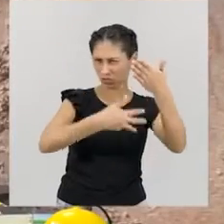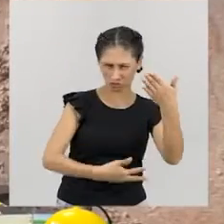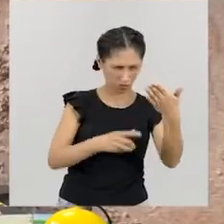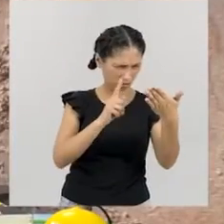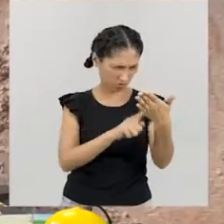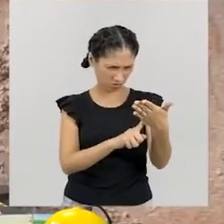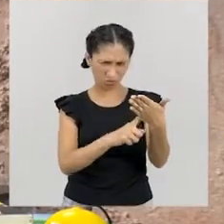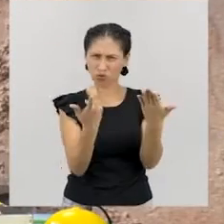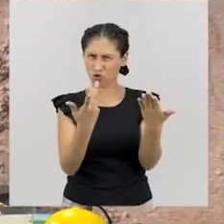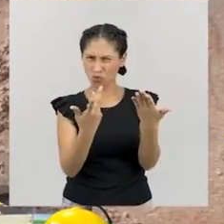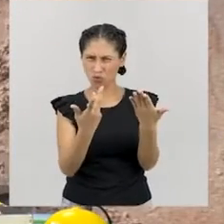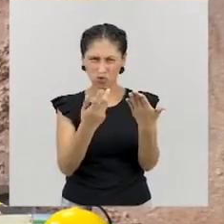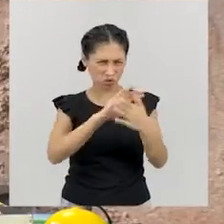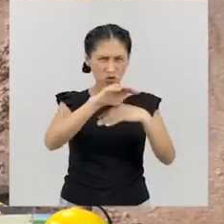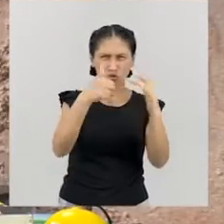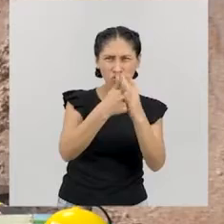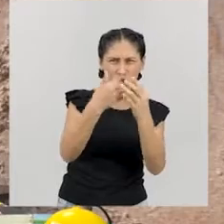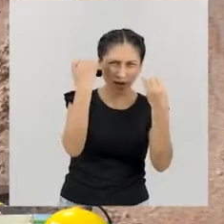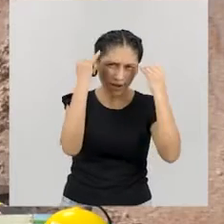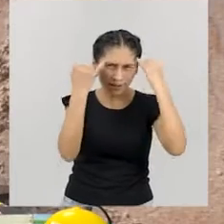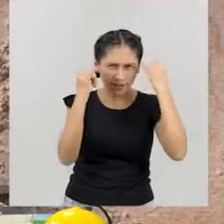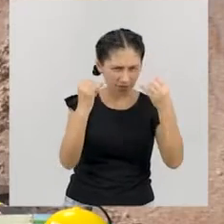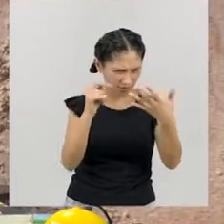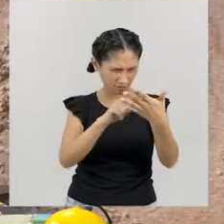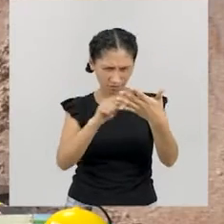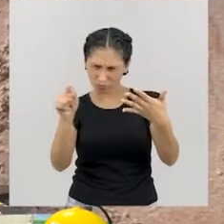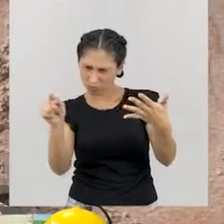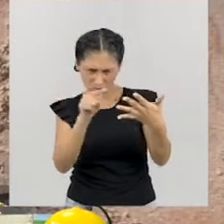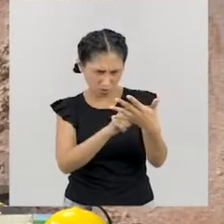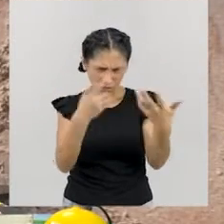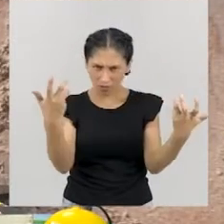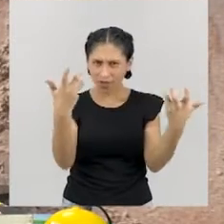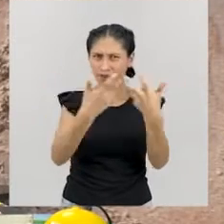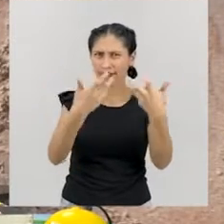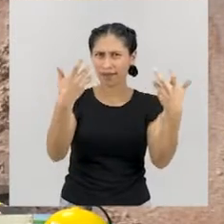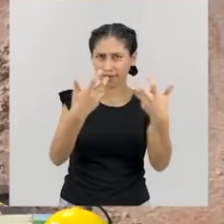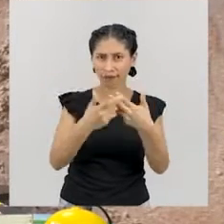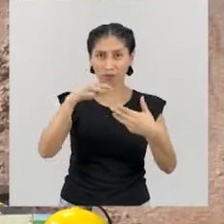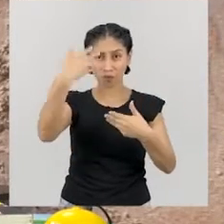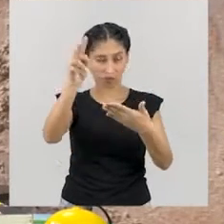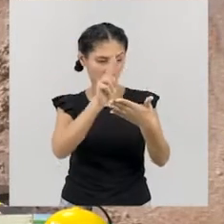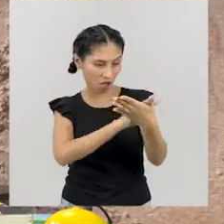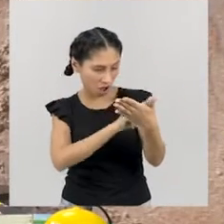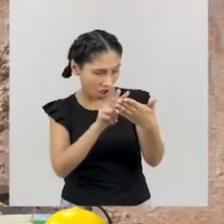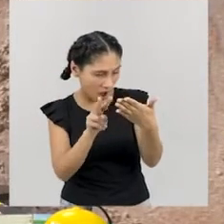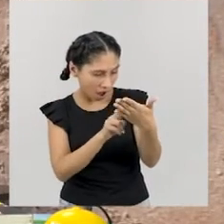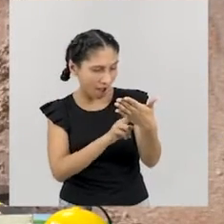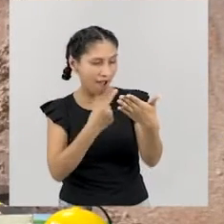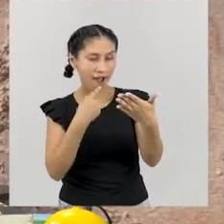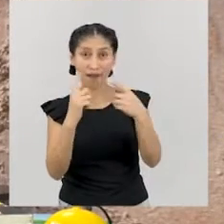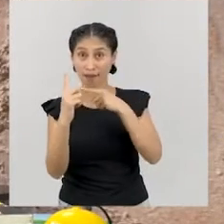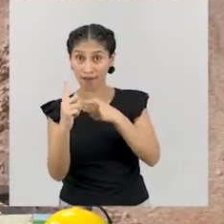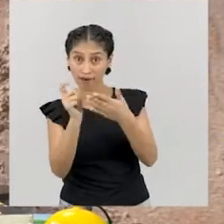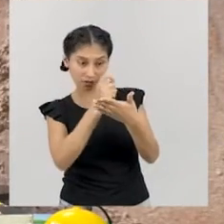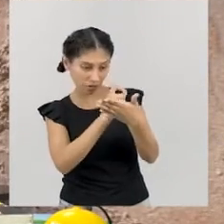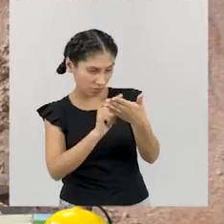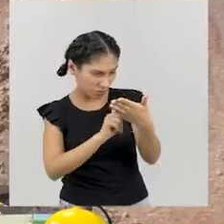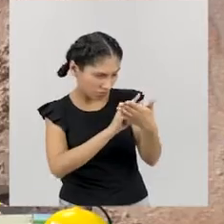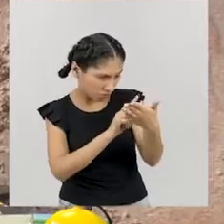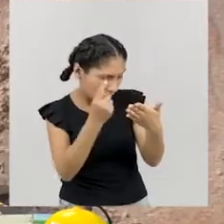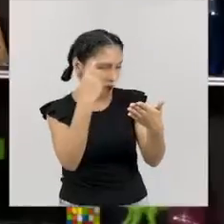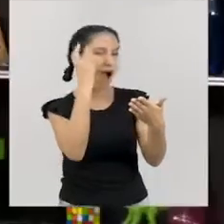son enlaces que unen ideas para que el texto tenga cohesión y sentido. De esta manera podremos entender lo que el autor nos quiere decir en el